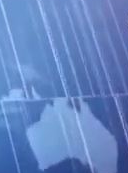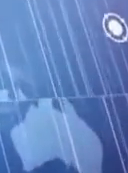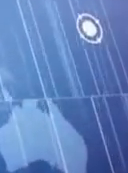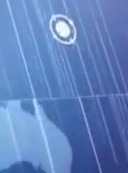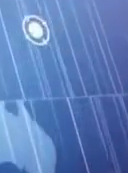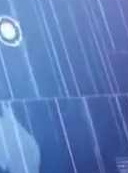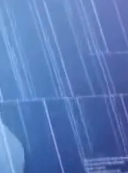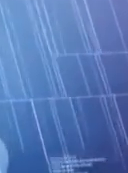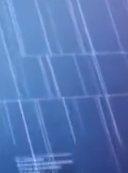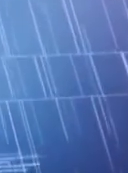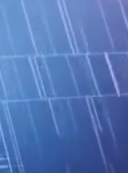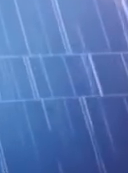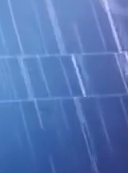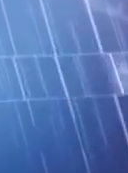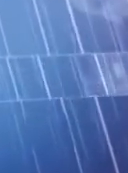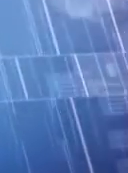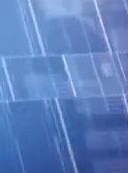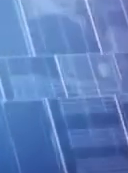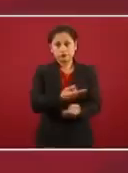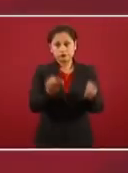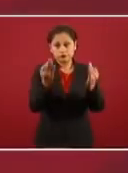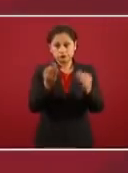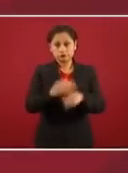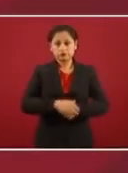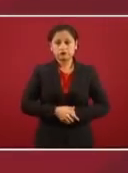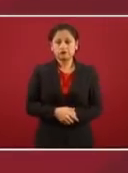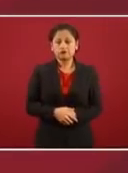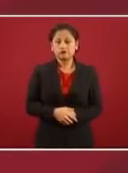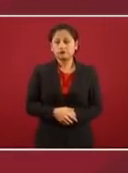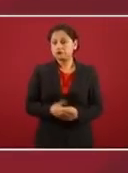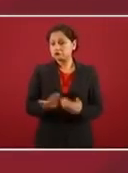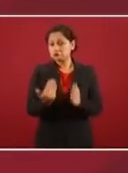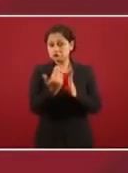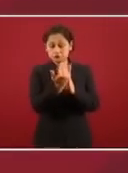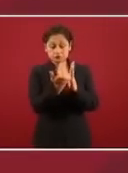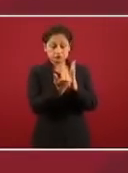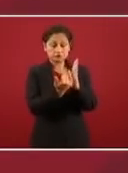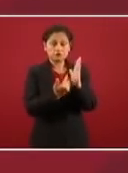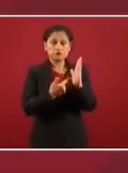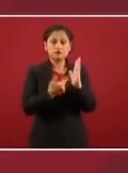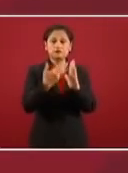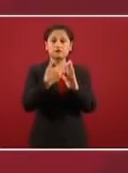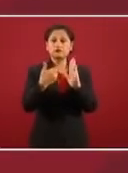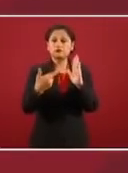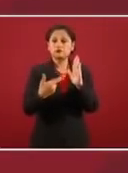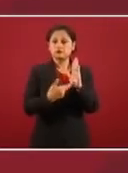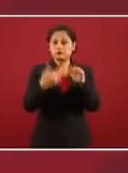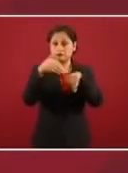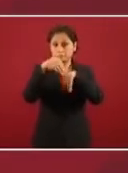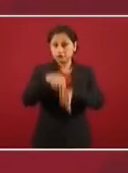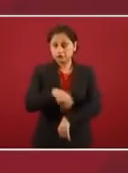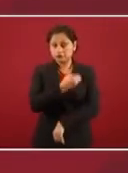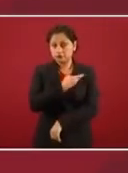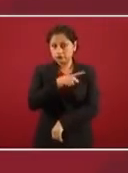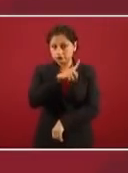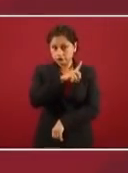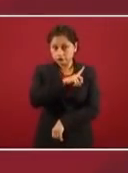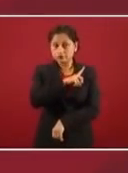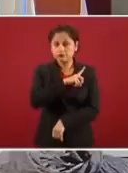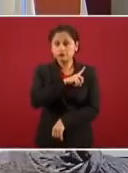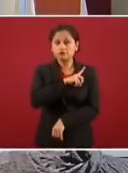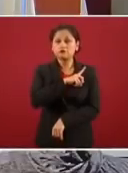en la conferencia de prensa nocturna. Vamos a recordar. Estas medidas de seguridad sanitaria, quiero recordarles a ustedes y a